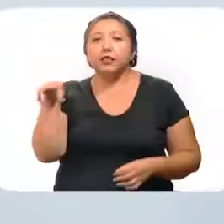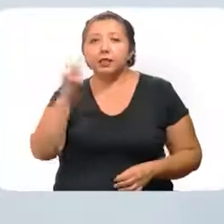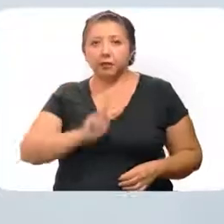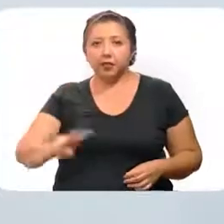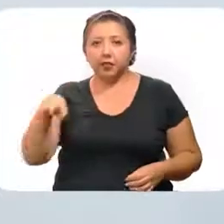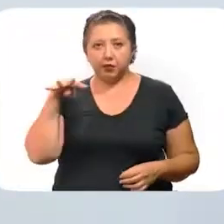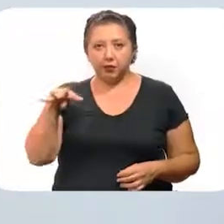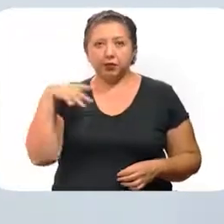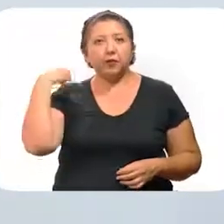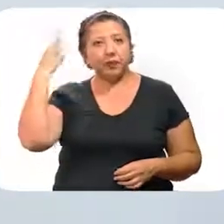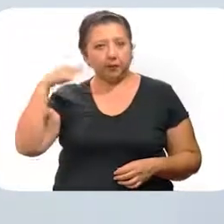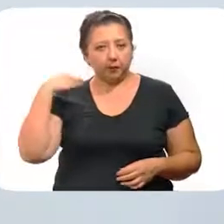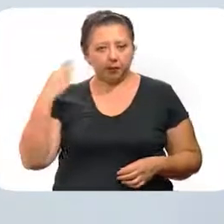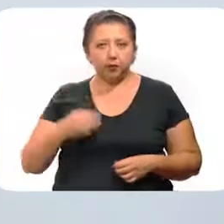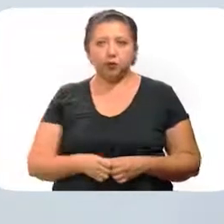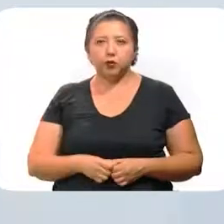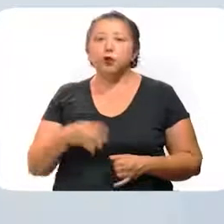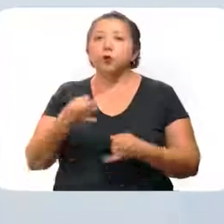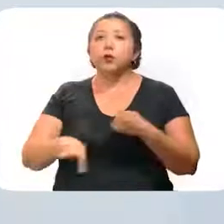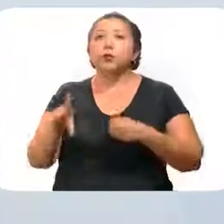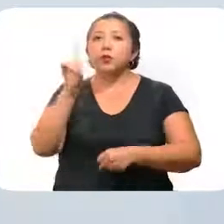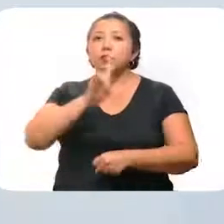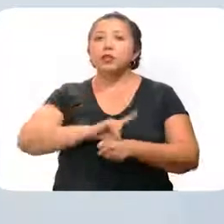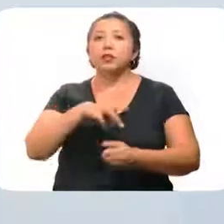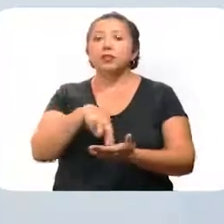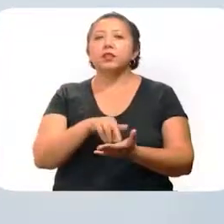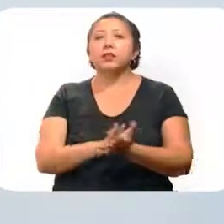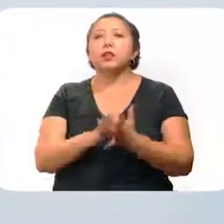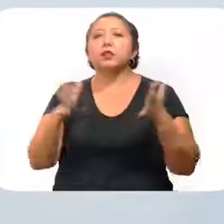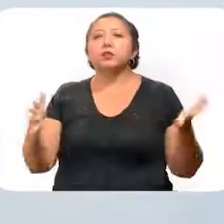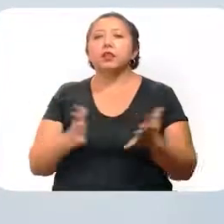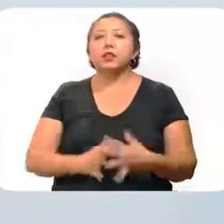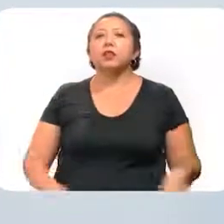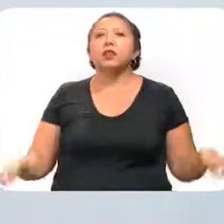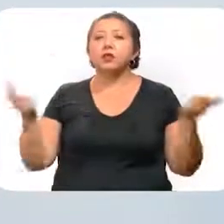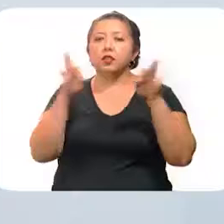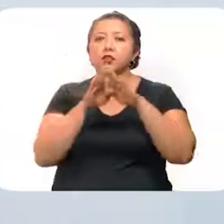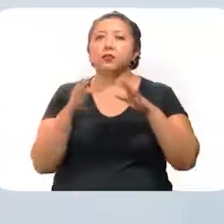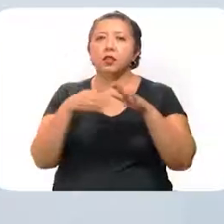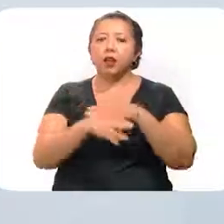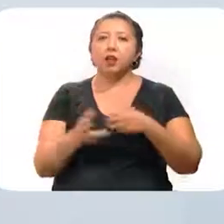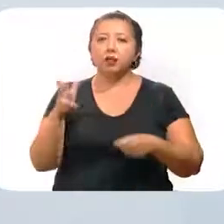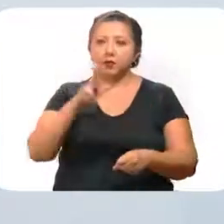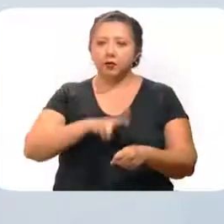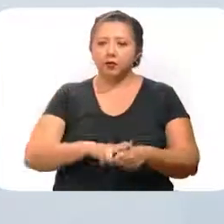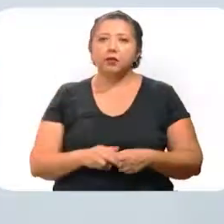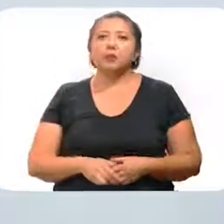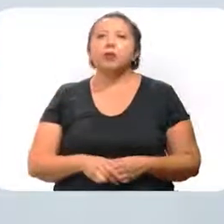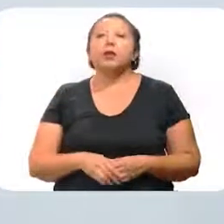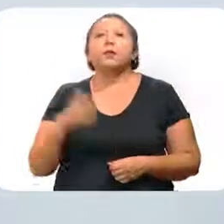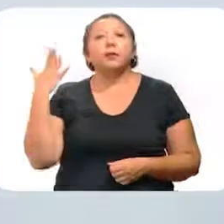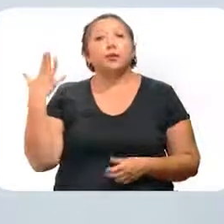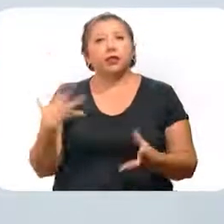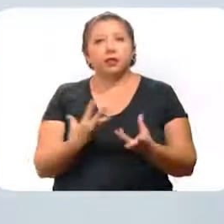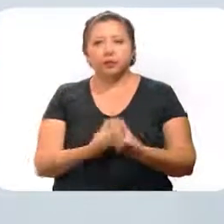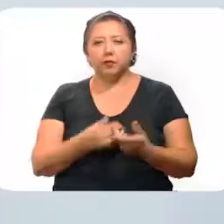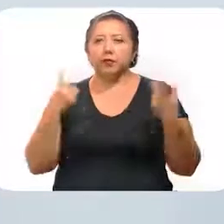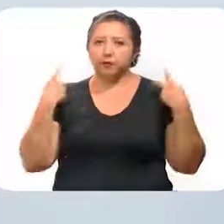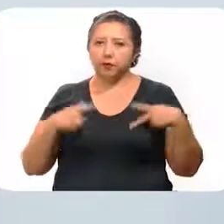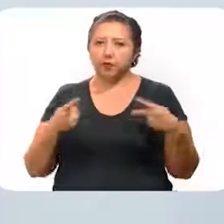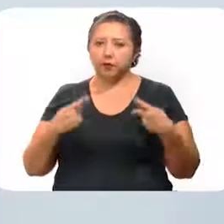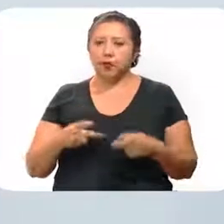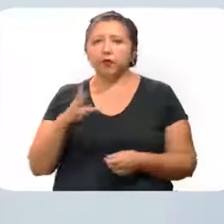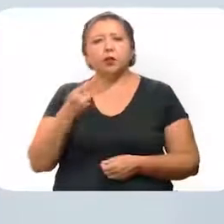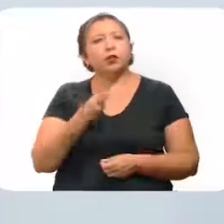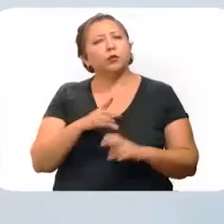este viernes 19 de marzo. En los últimos días se ha registrado un incremento importante en los ingresos hospitalarios, por lo que pedimos a la